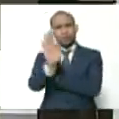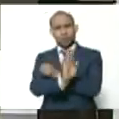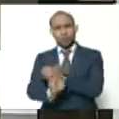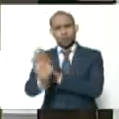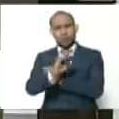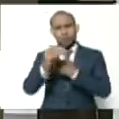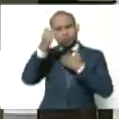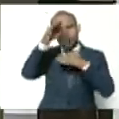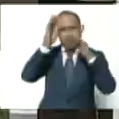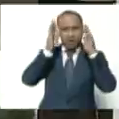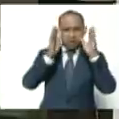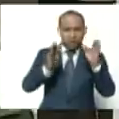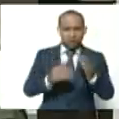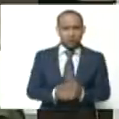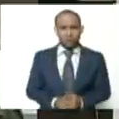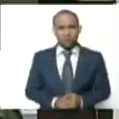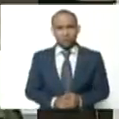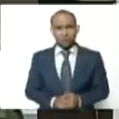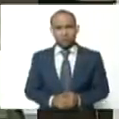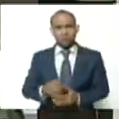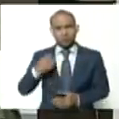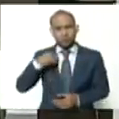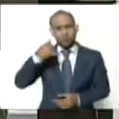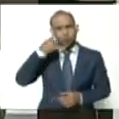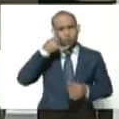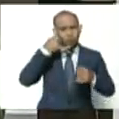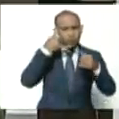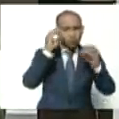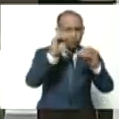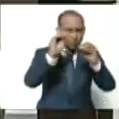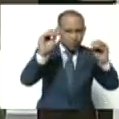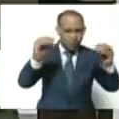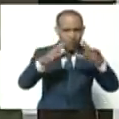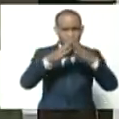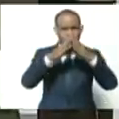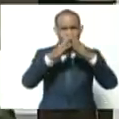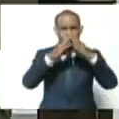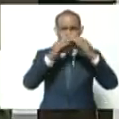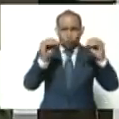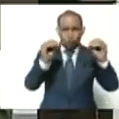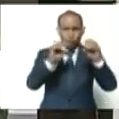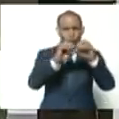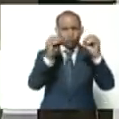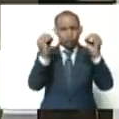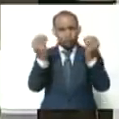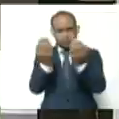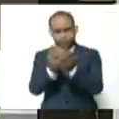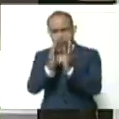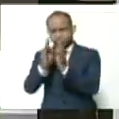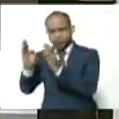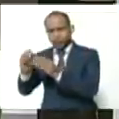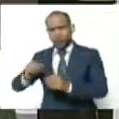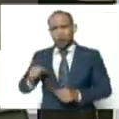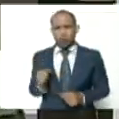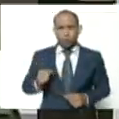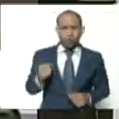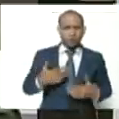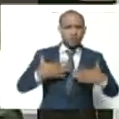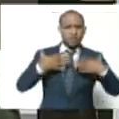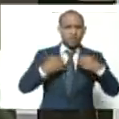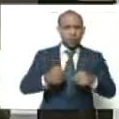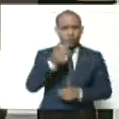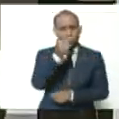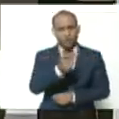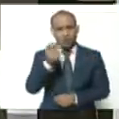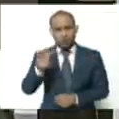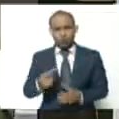para atender. Yo llamo a todos los órganos de policía del país, a todos los órganos de seguridad